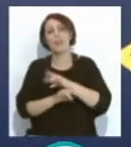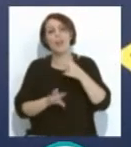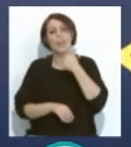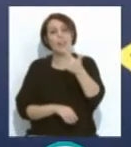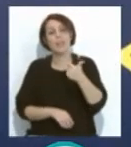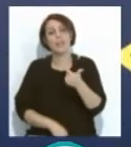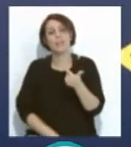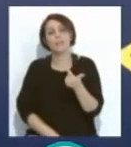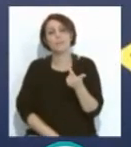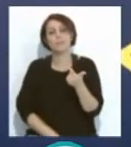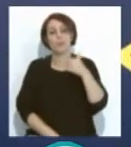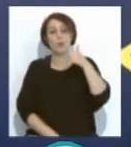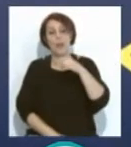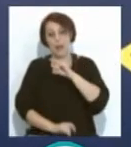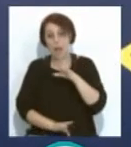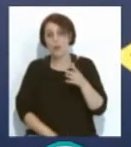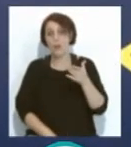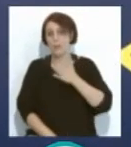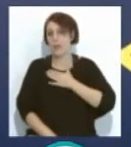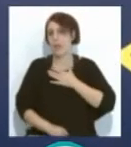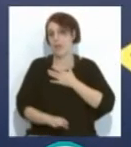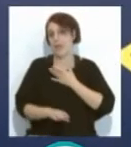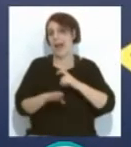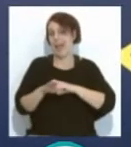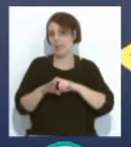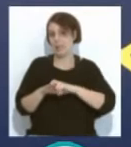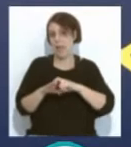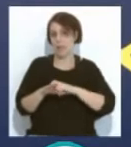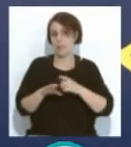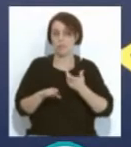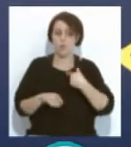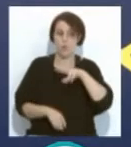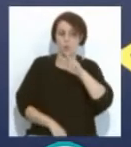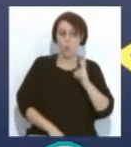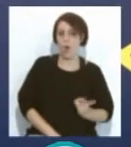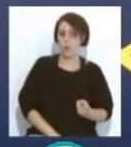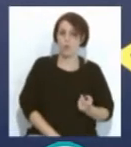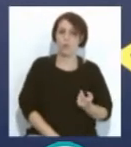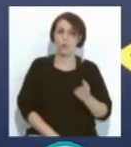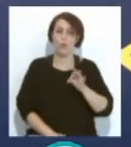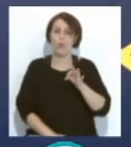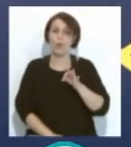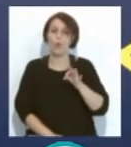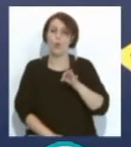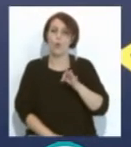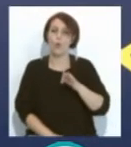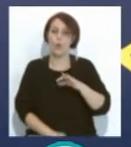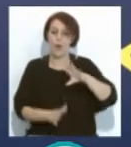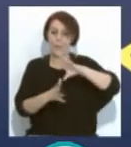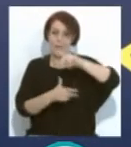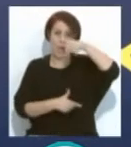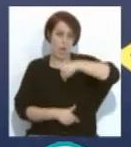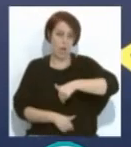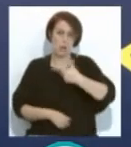Hugo, creo que obviamente que mi forma de ser, creo, de los uruguayos o sudamericanos, somos todos